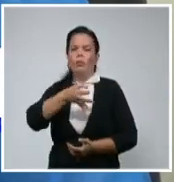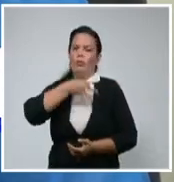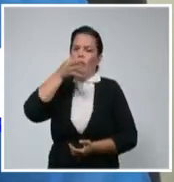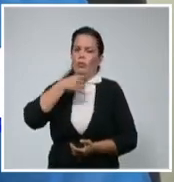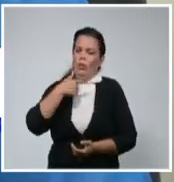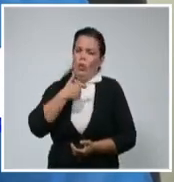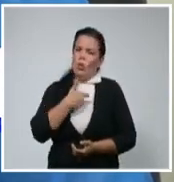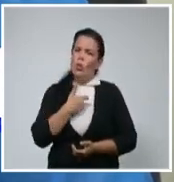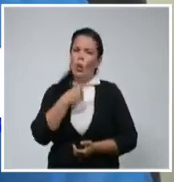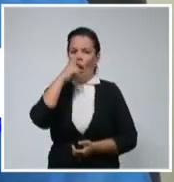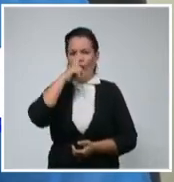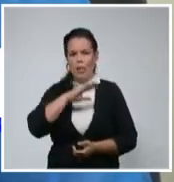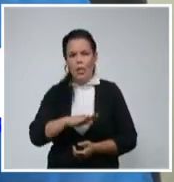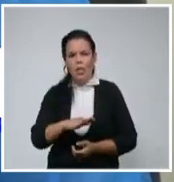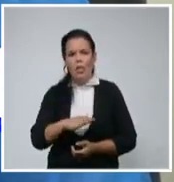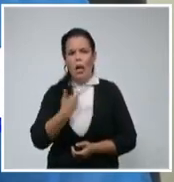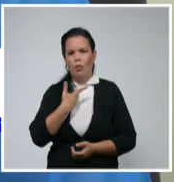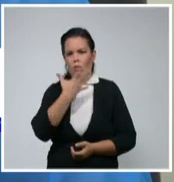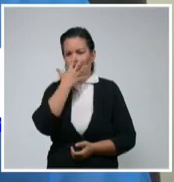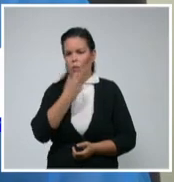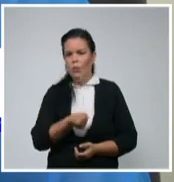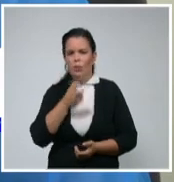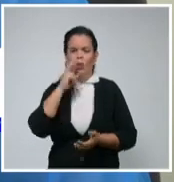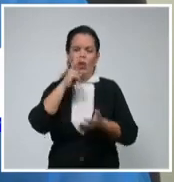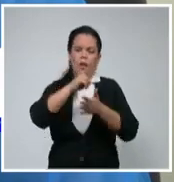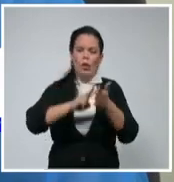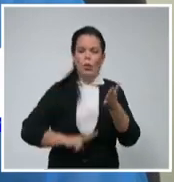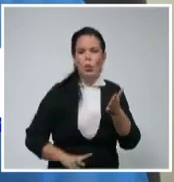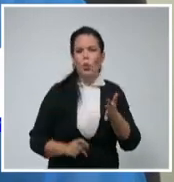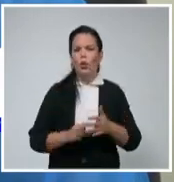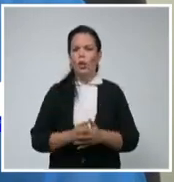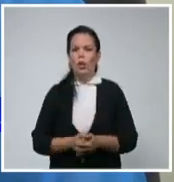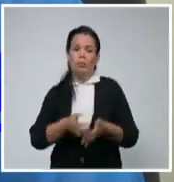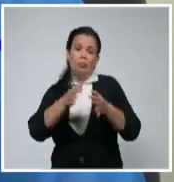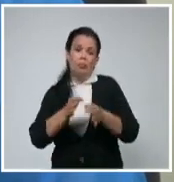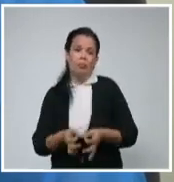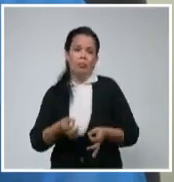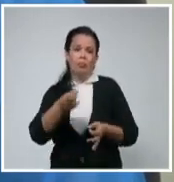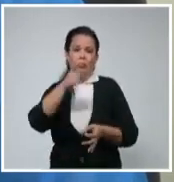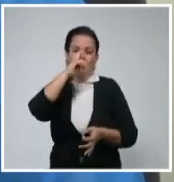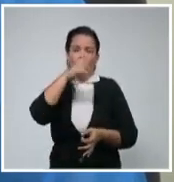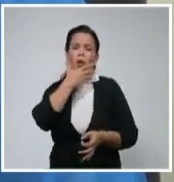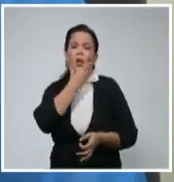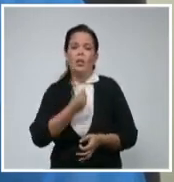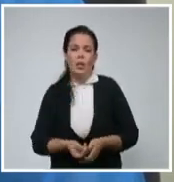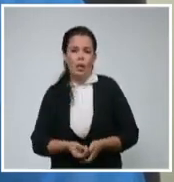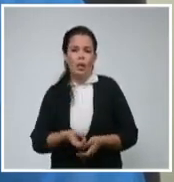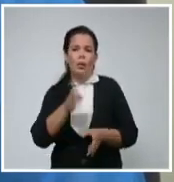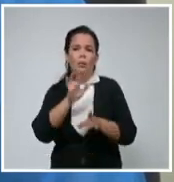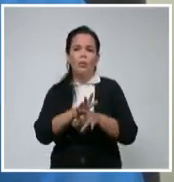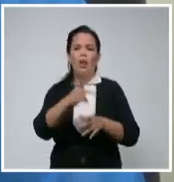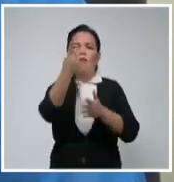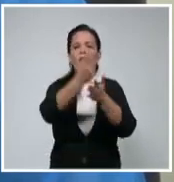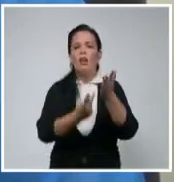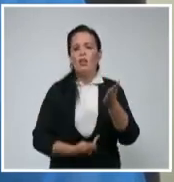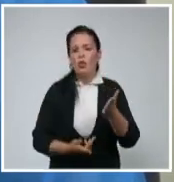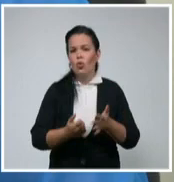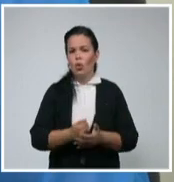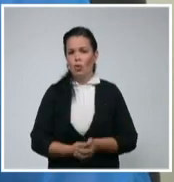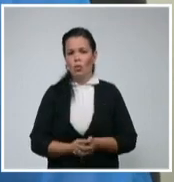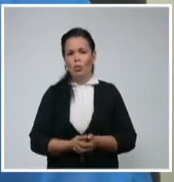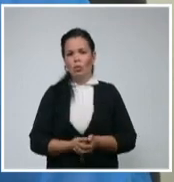adolescentes atormentados, escribía poemas que son ripios y escribía un poco de